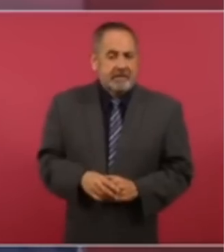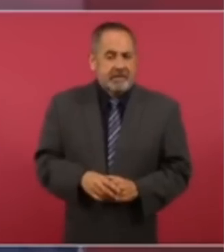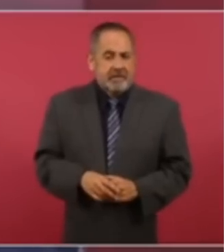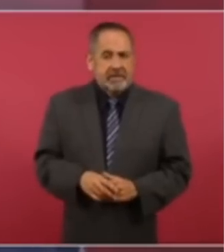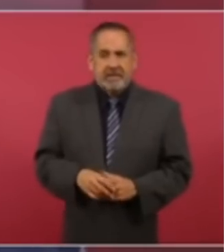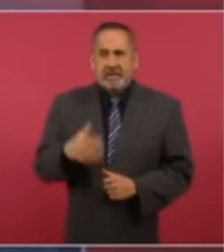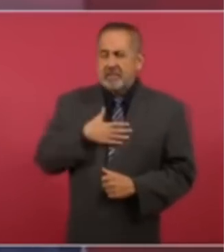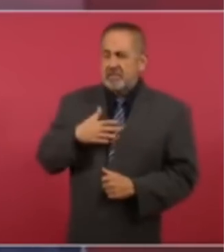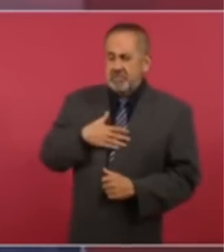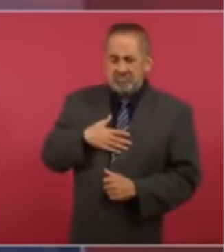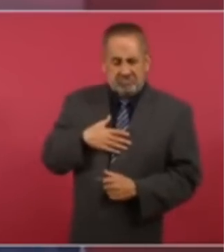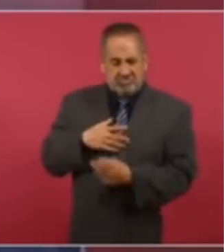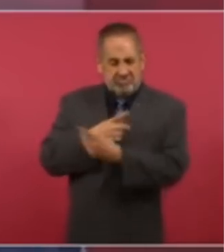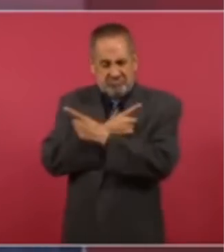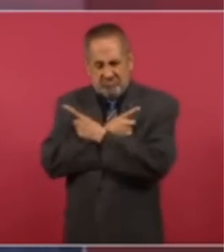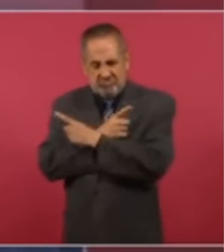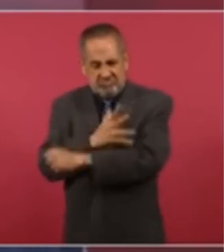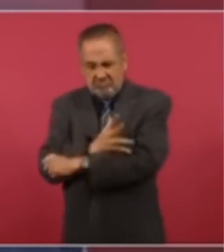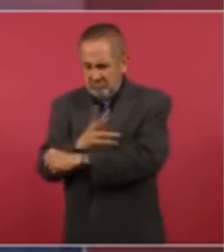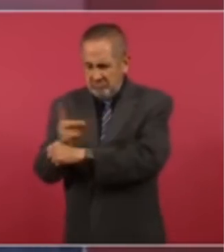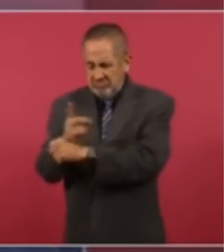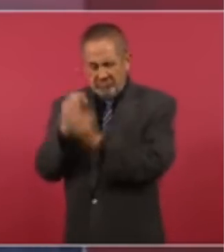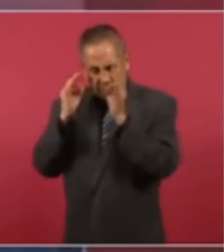nuestra autoridad moral,